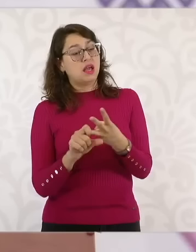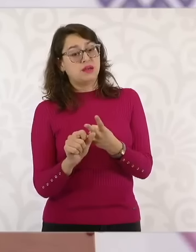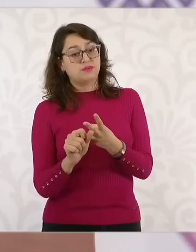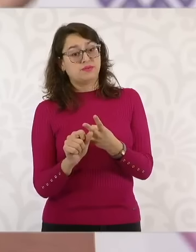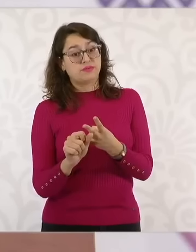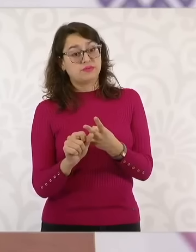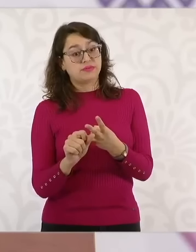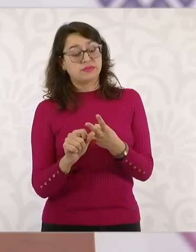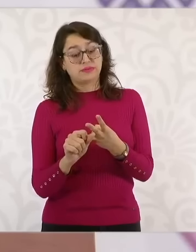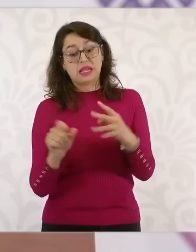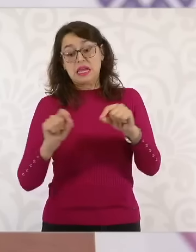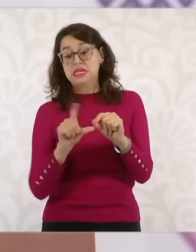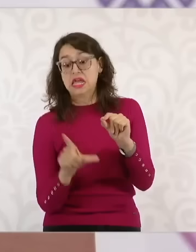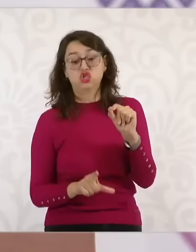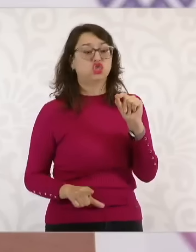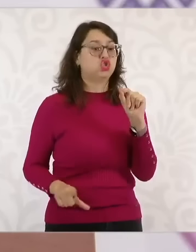Nación,